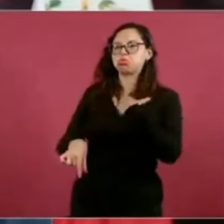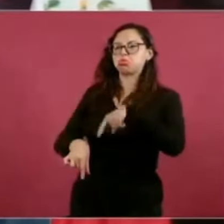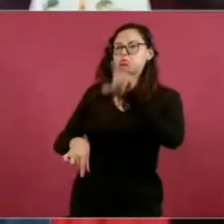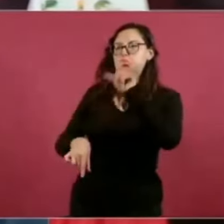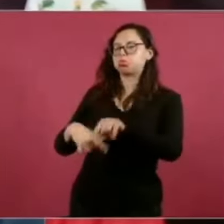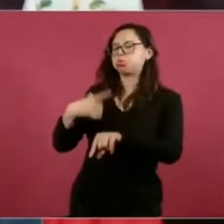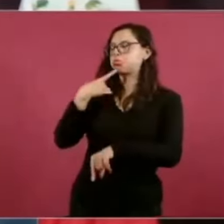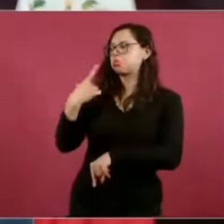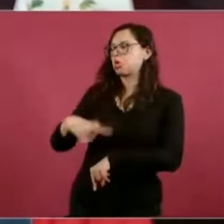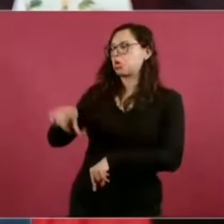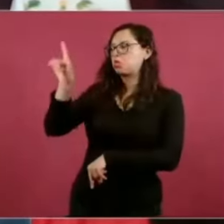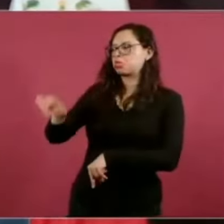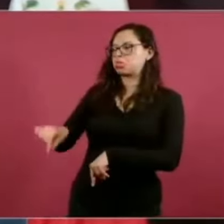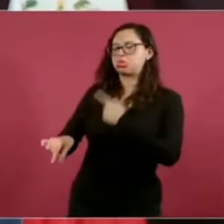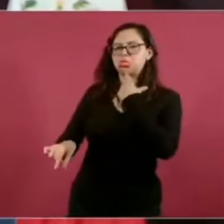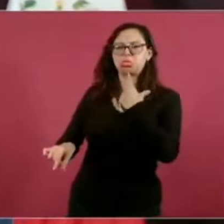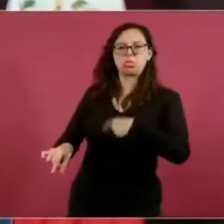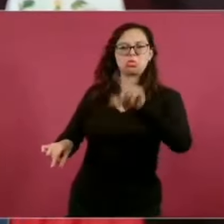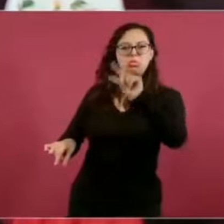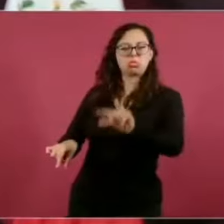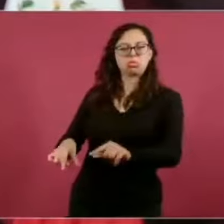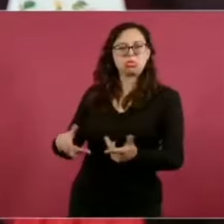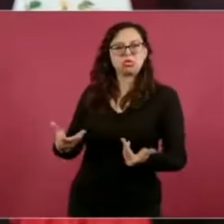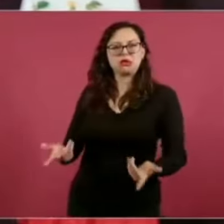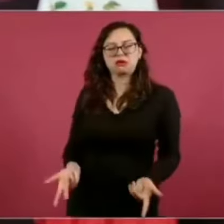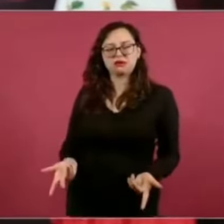y lo que quisieron